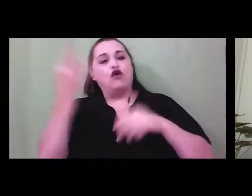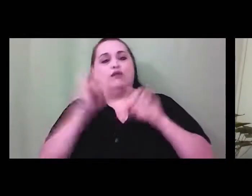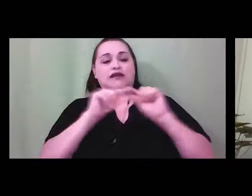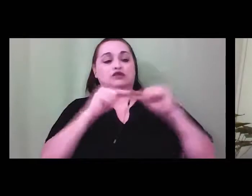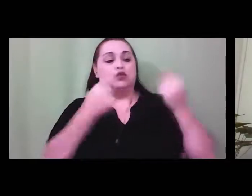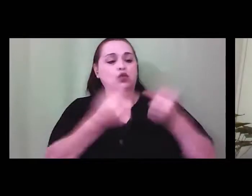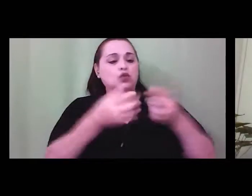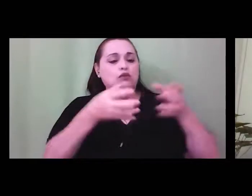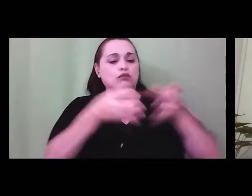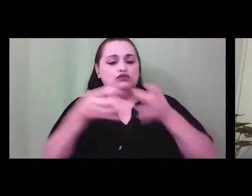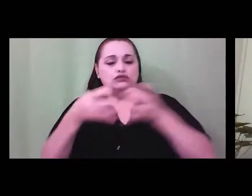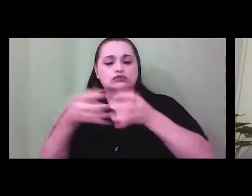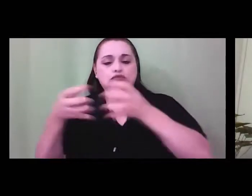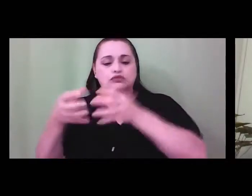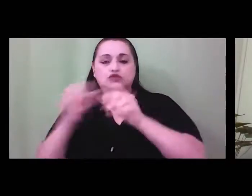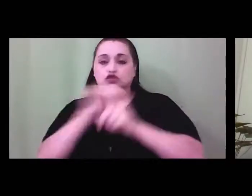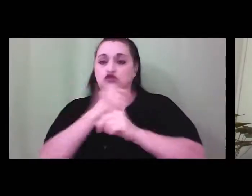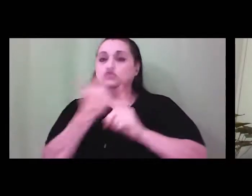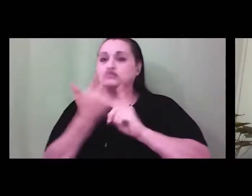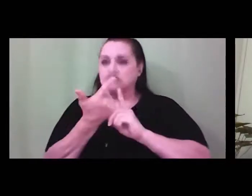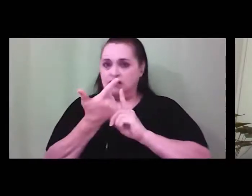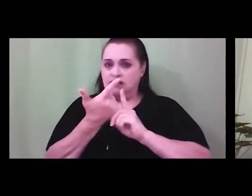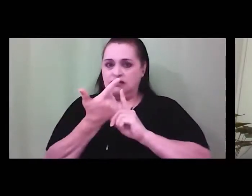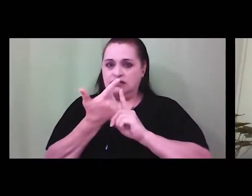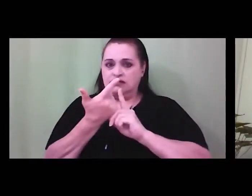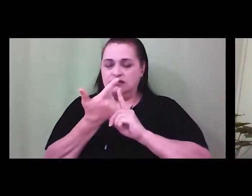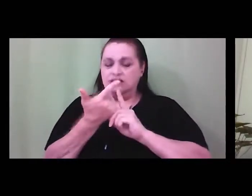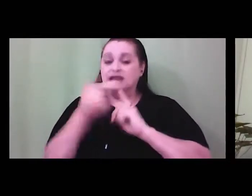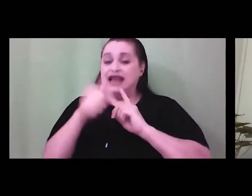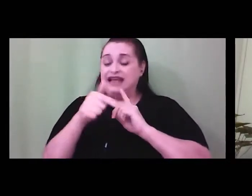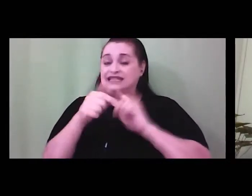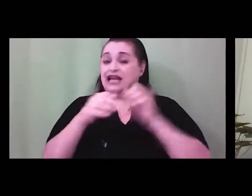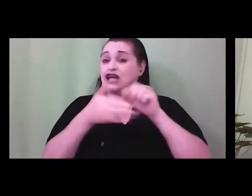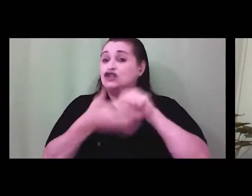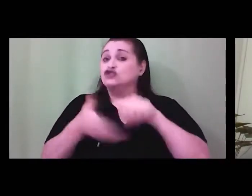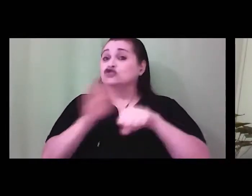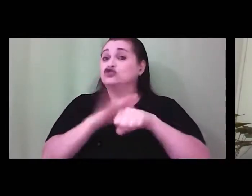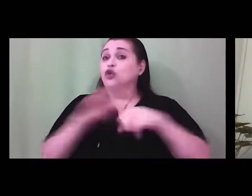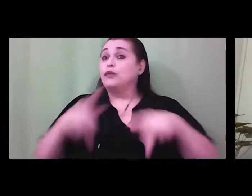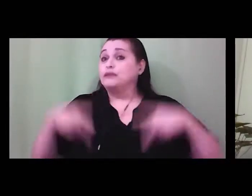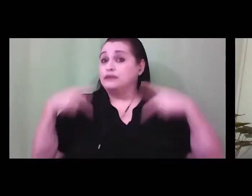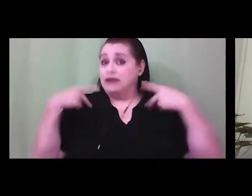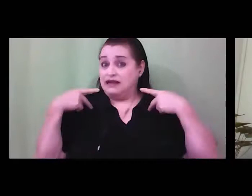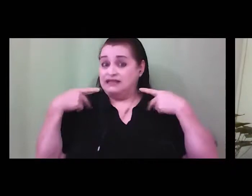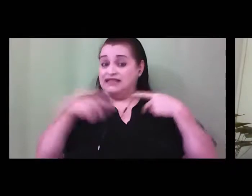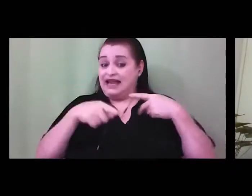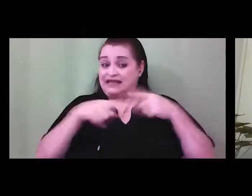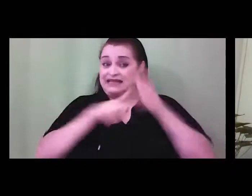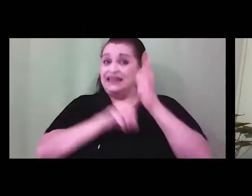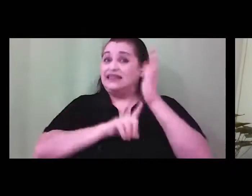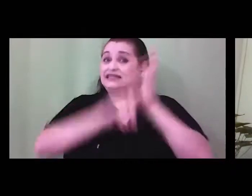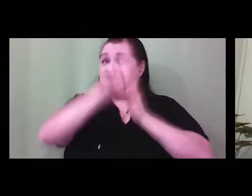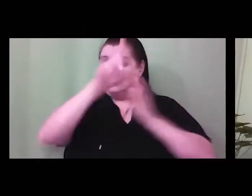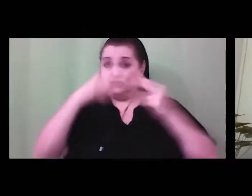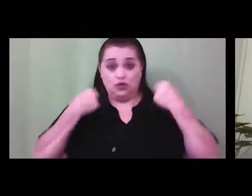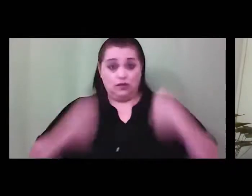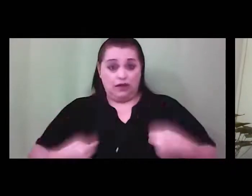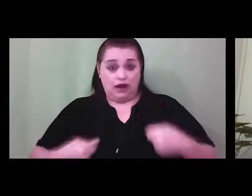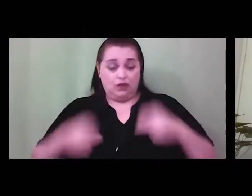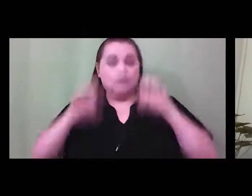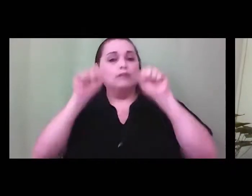social para que esa sobrevivencia y para que ese desarrollo humano sea